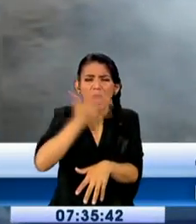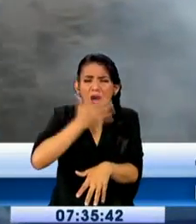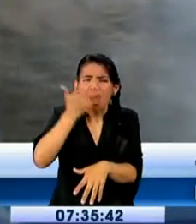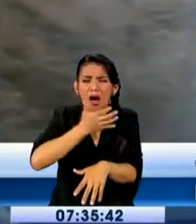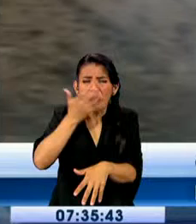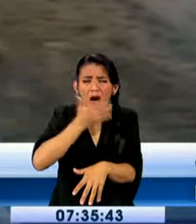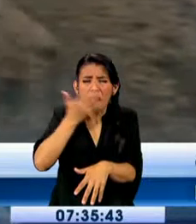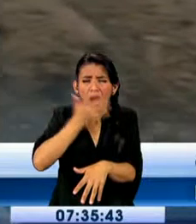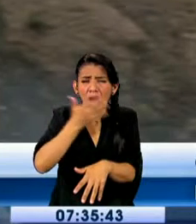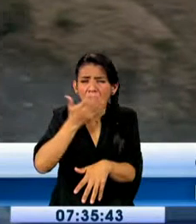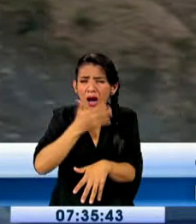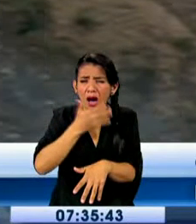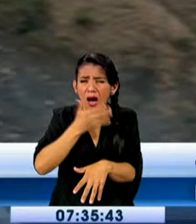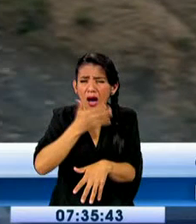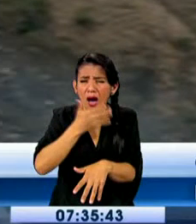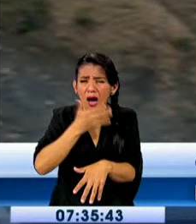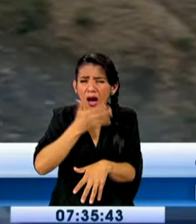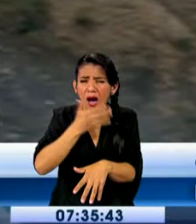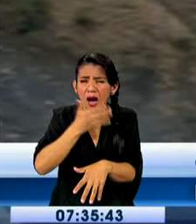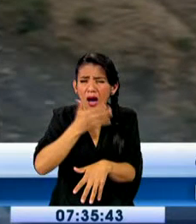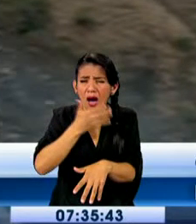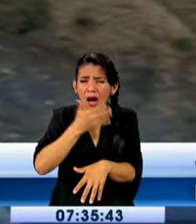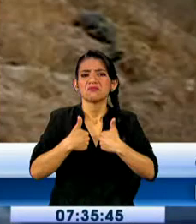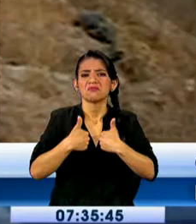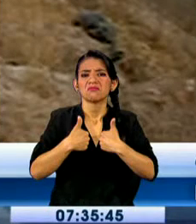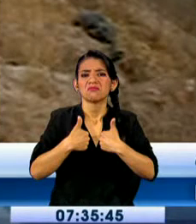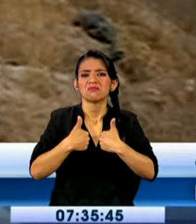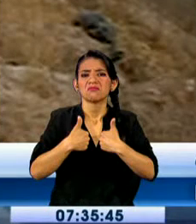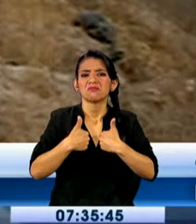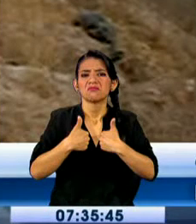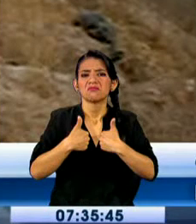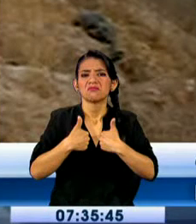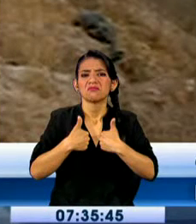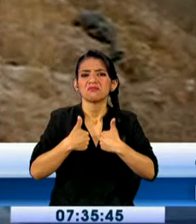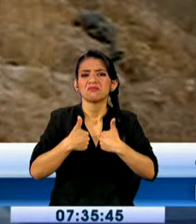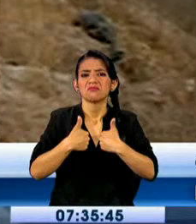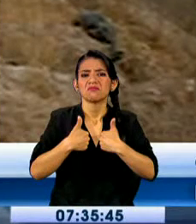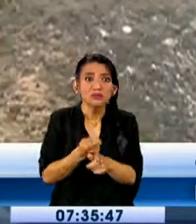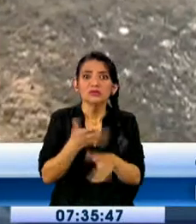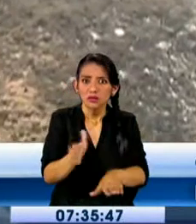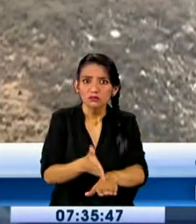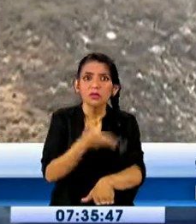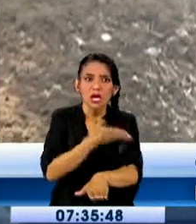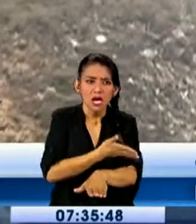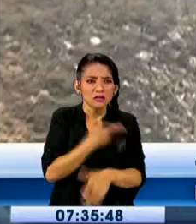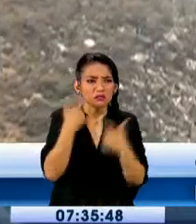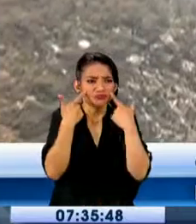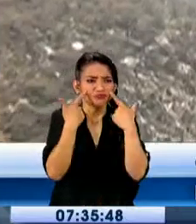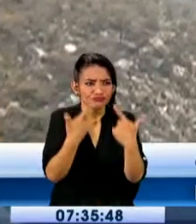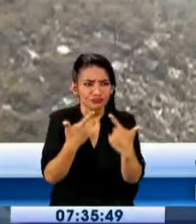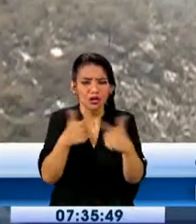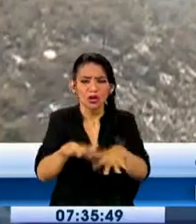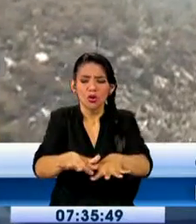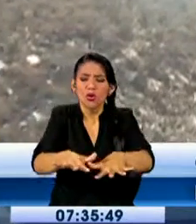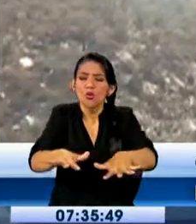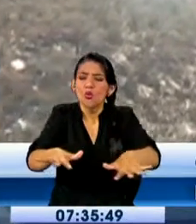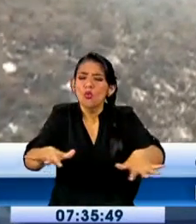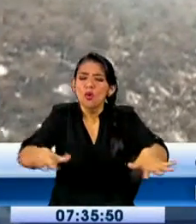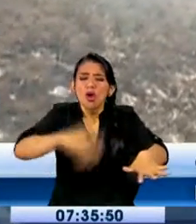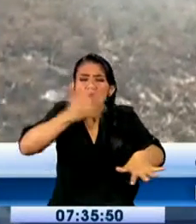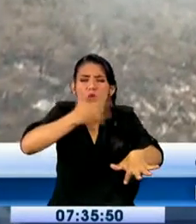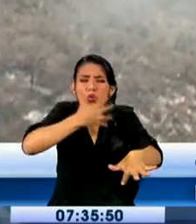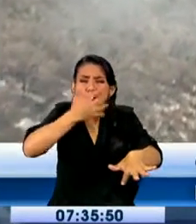para cualquier ser vivo. Es por eso que se están tomando las medidas de precaución, y la radiación significa el calor